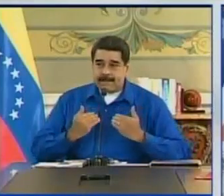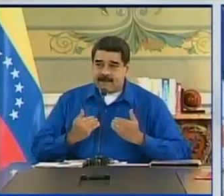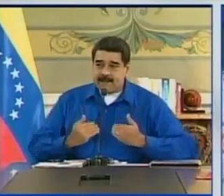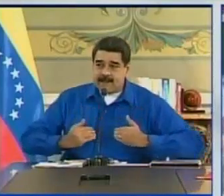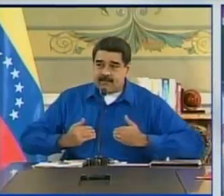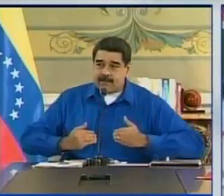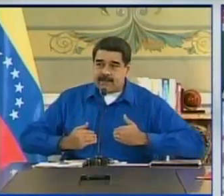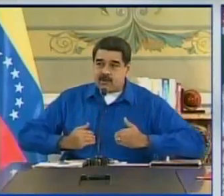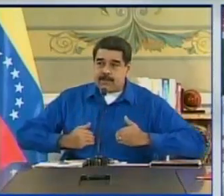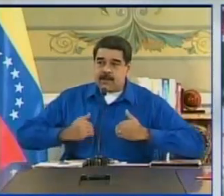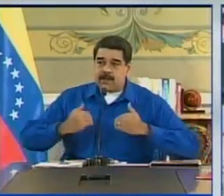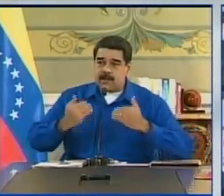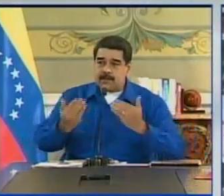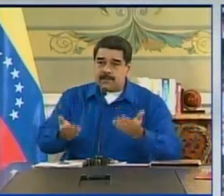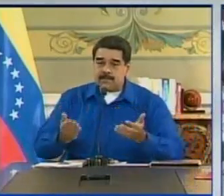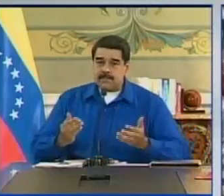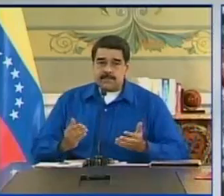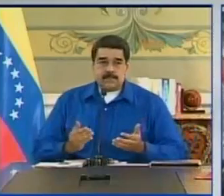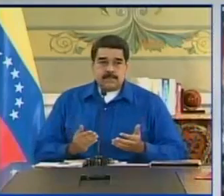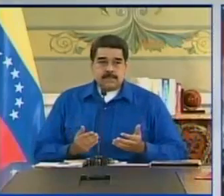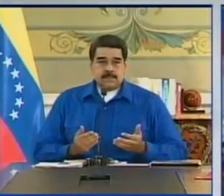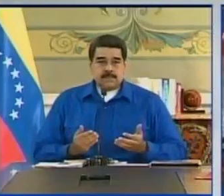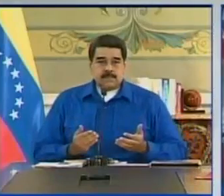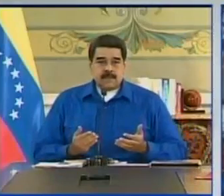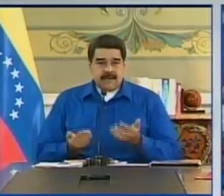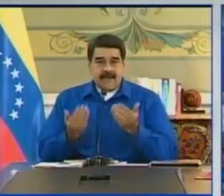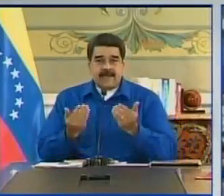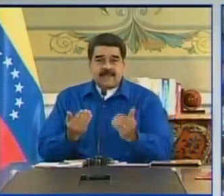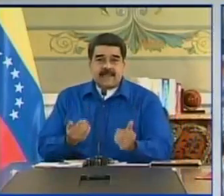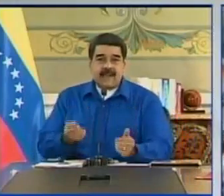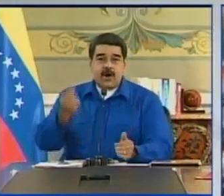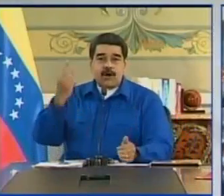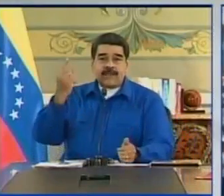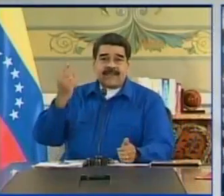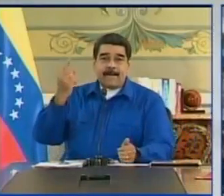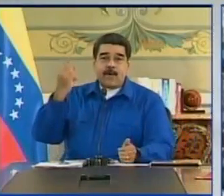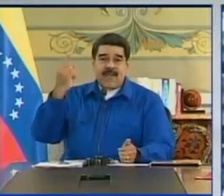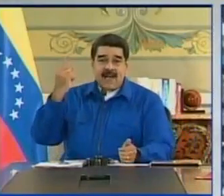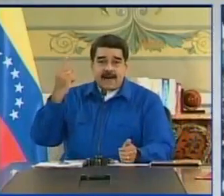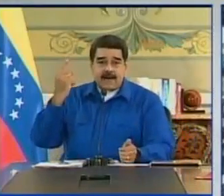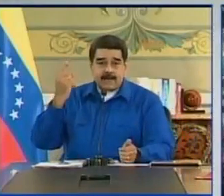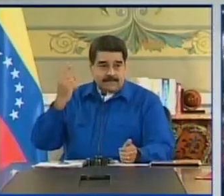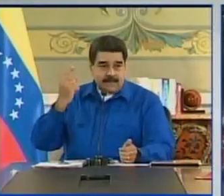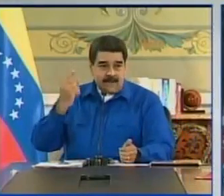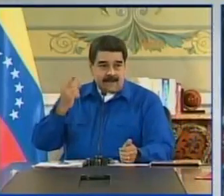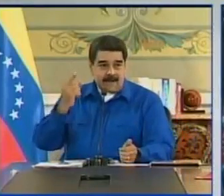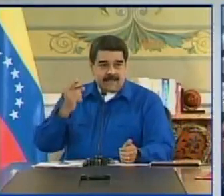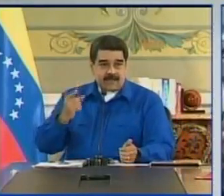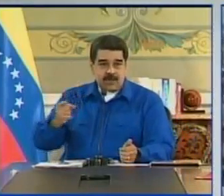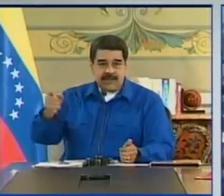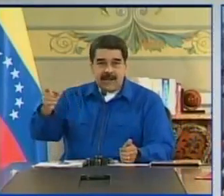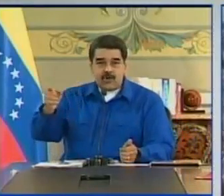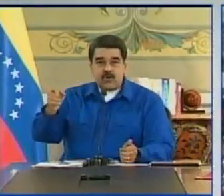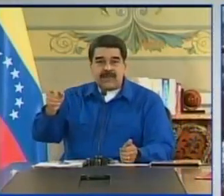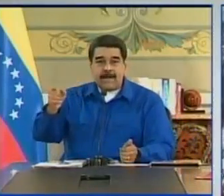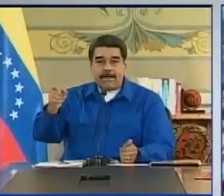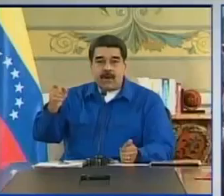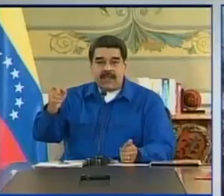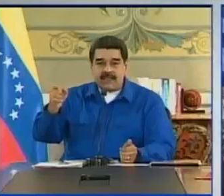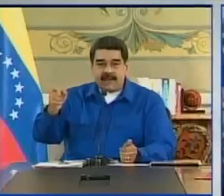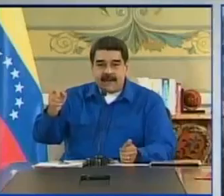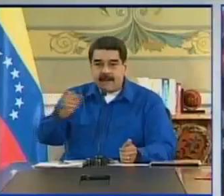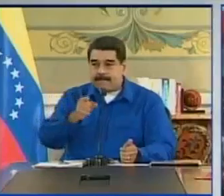Yo interpreté que era un evento político. ¿Qué hice? Di la orden de apoyar la realización de la